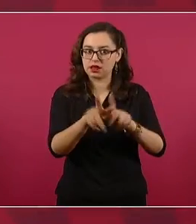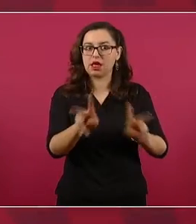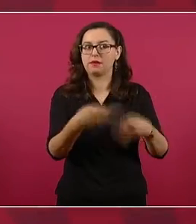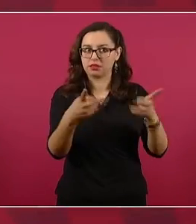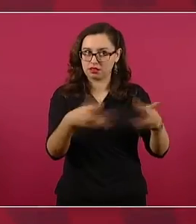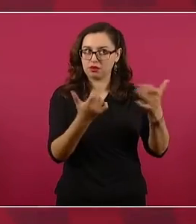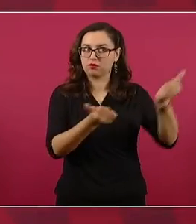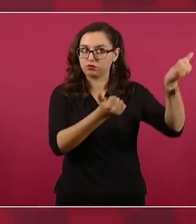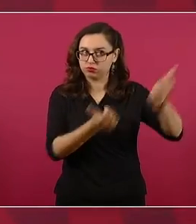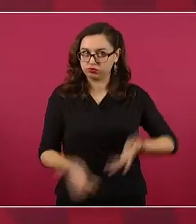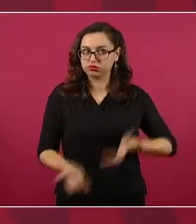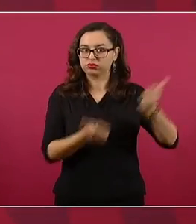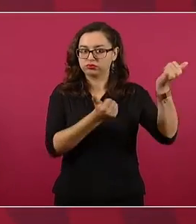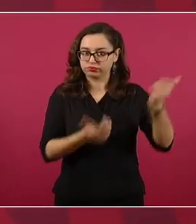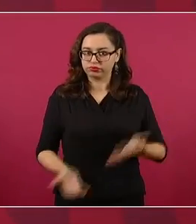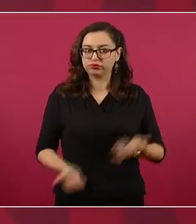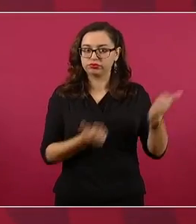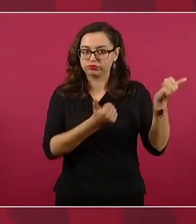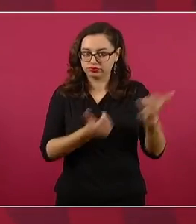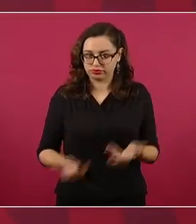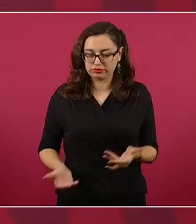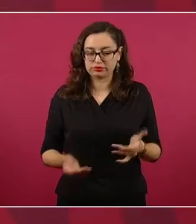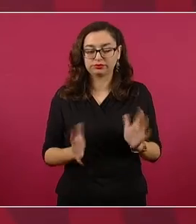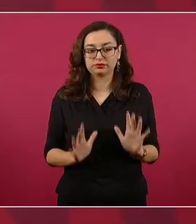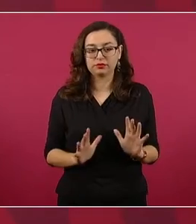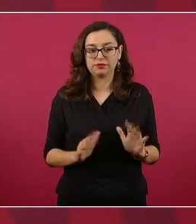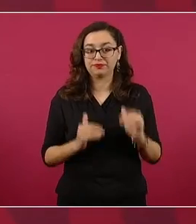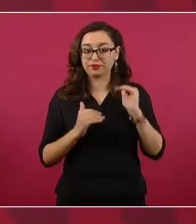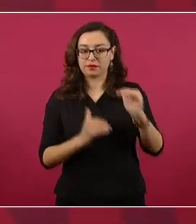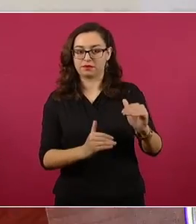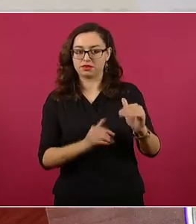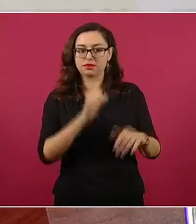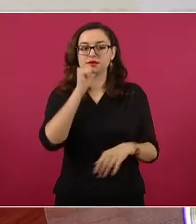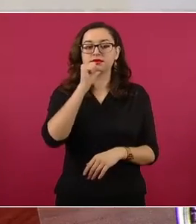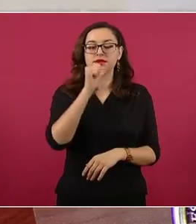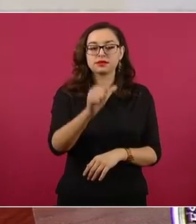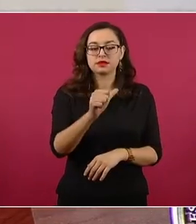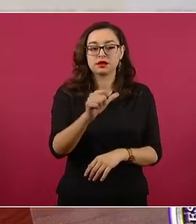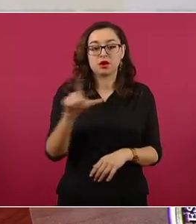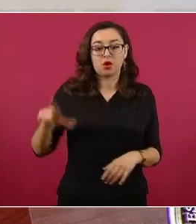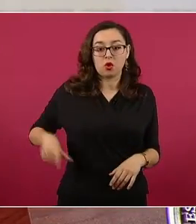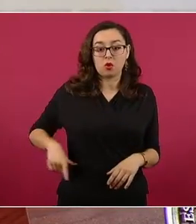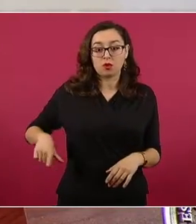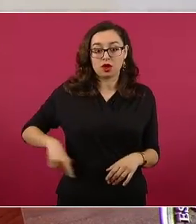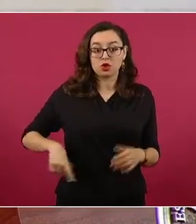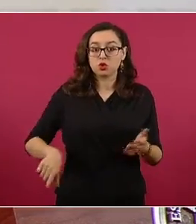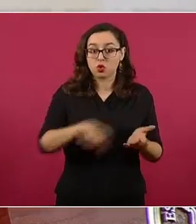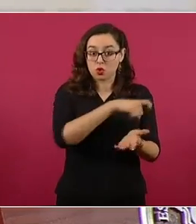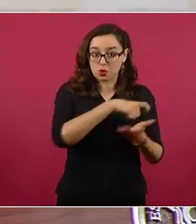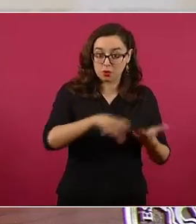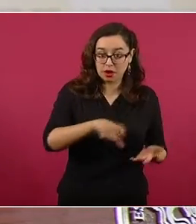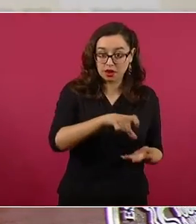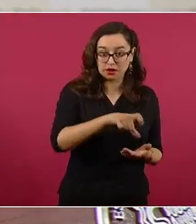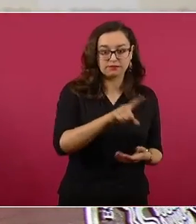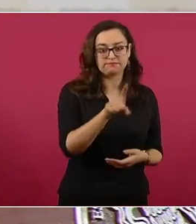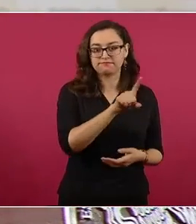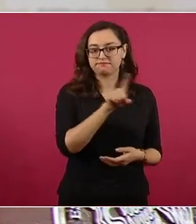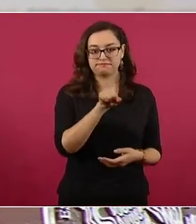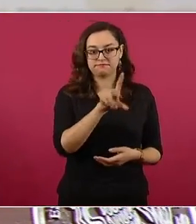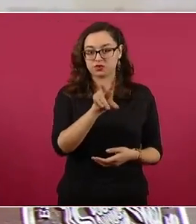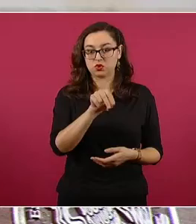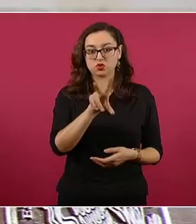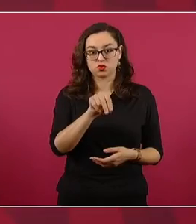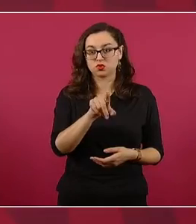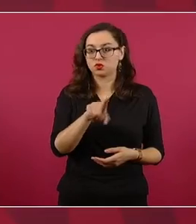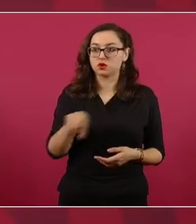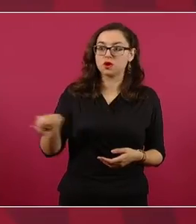maíz amarillo, no directamente al gobierno, sino a